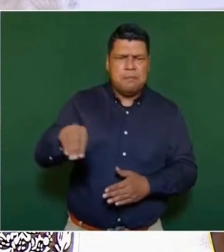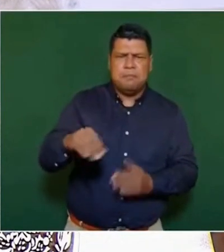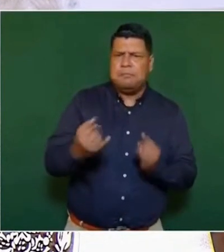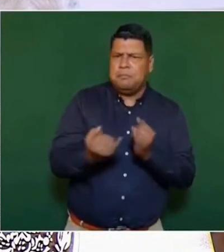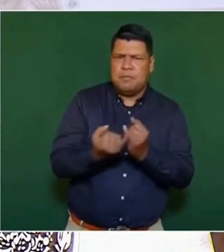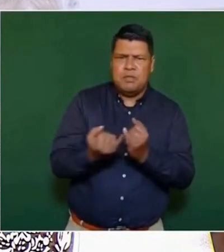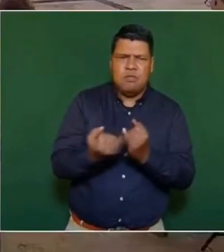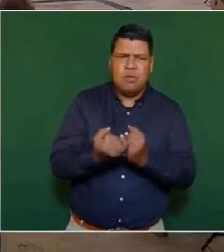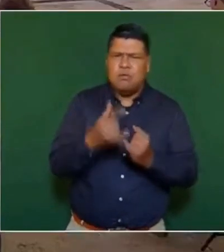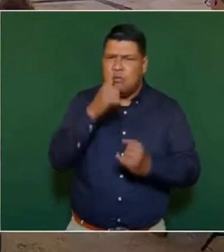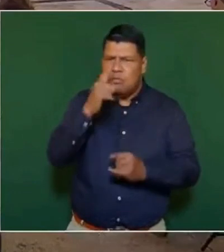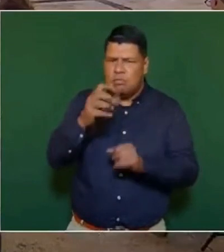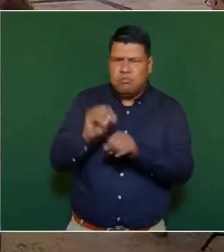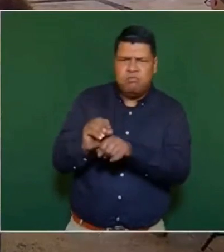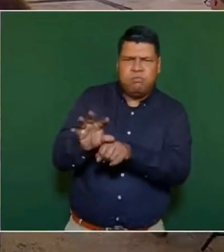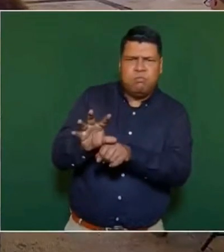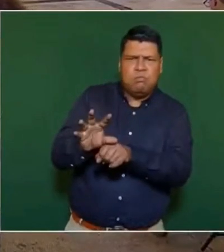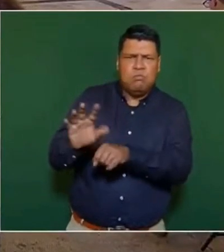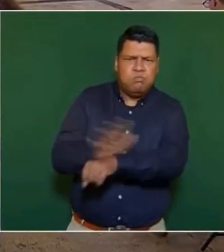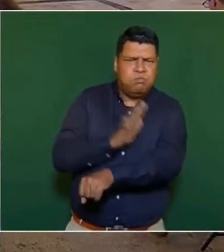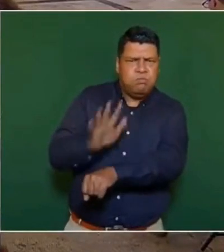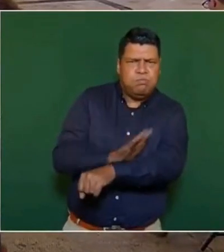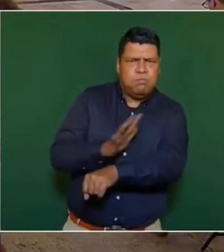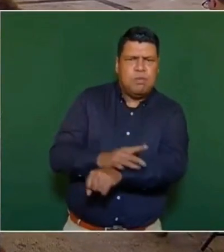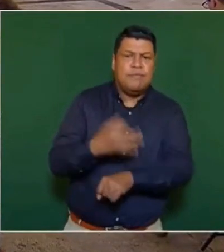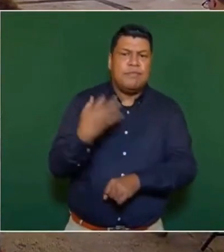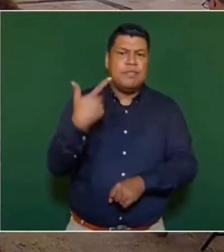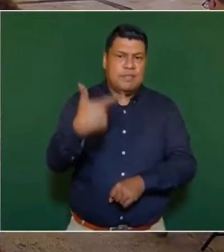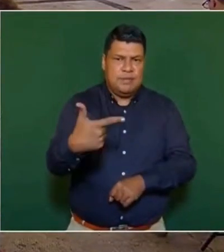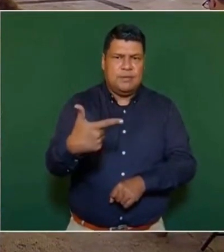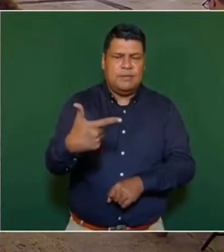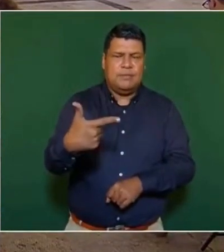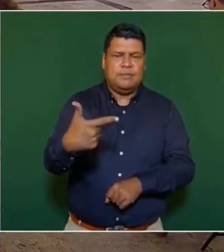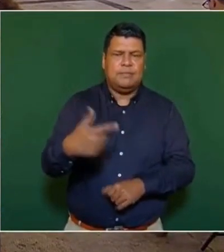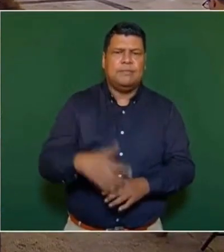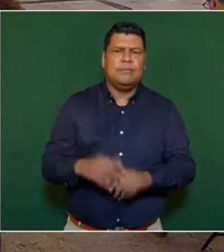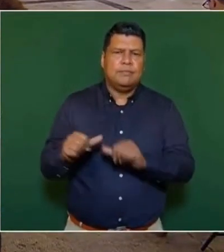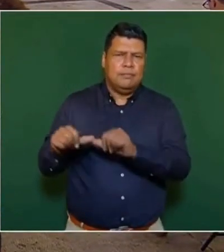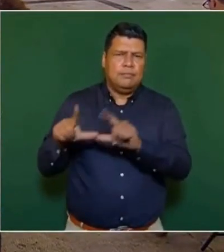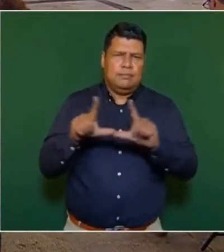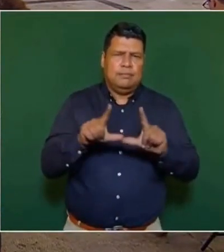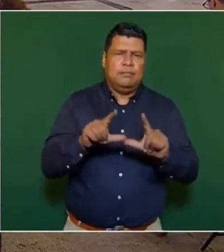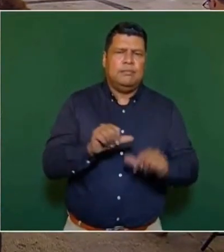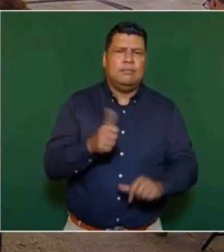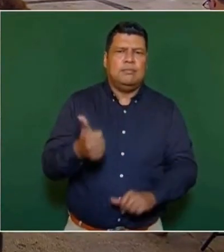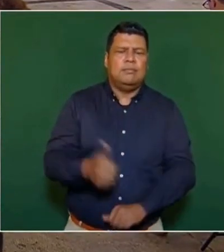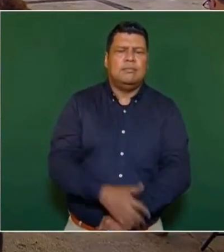plantas portátiles generadoras de energía, 7. La que sigue, por favor.